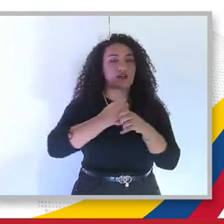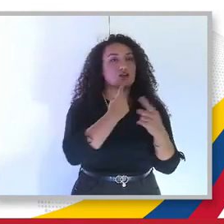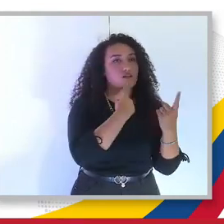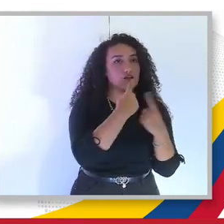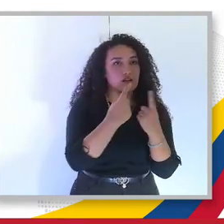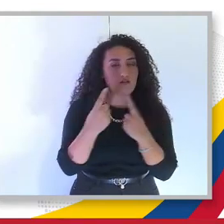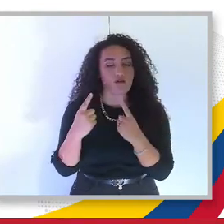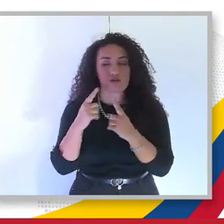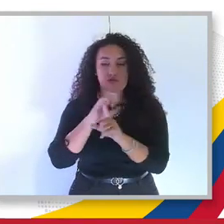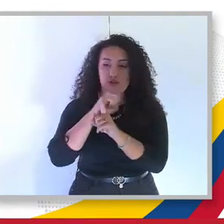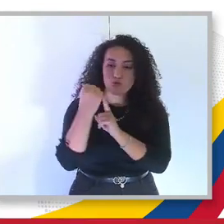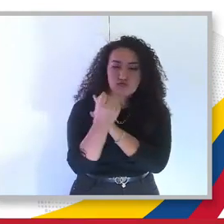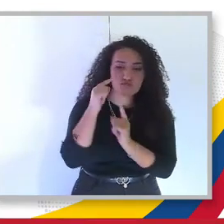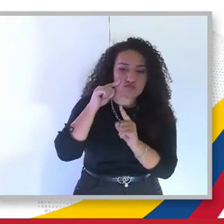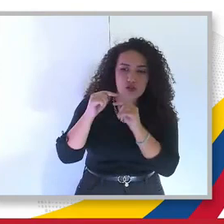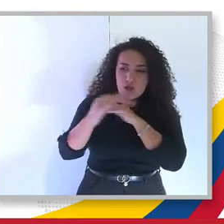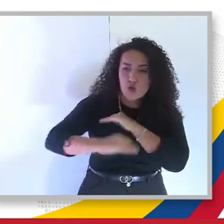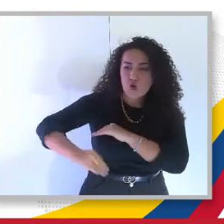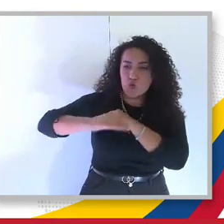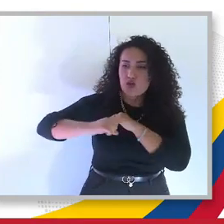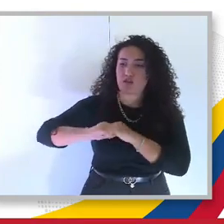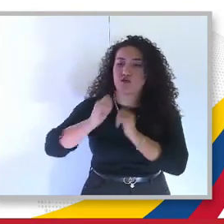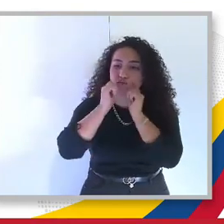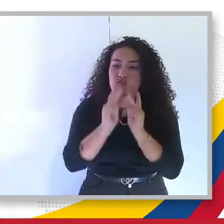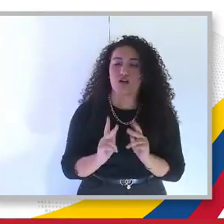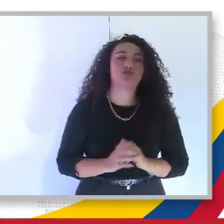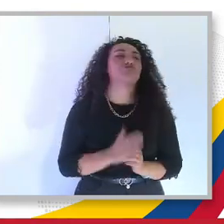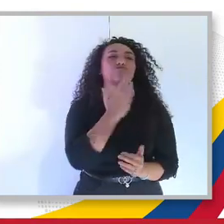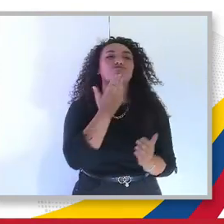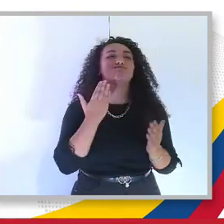la Igualdad y los Derechos Humanos. Muchas gracias.